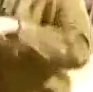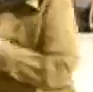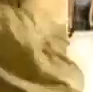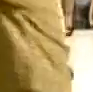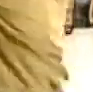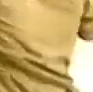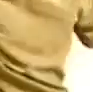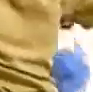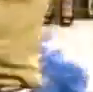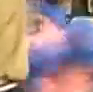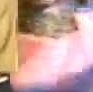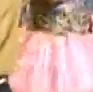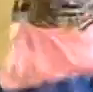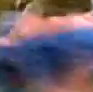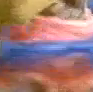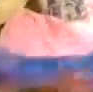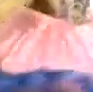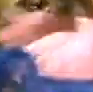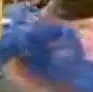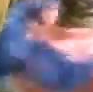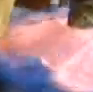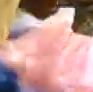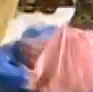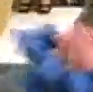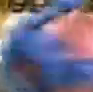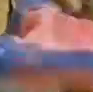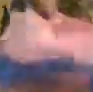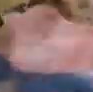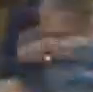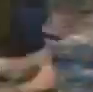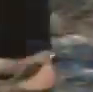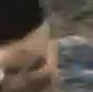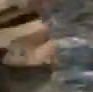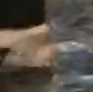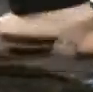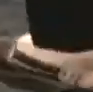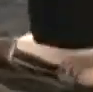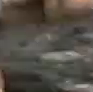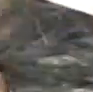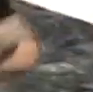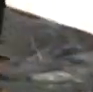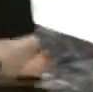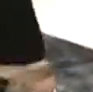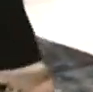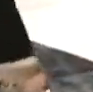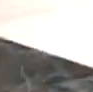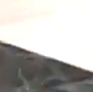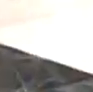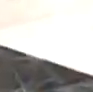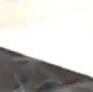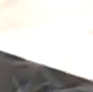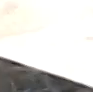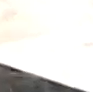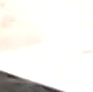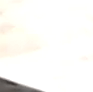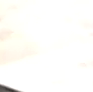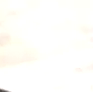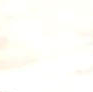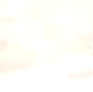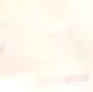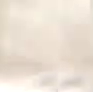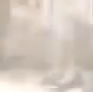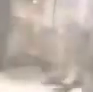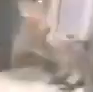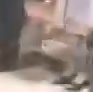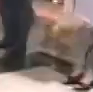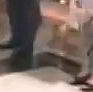y de Gobierno, y ha traído esta lucha a la actualidad y los pensamientos de Juan Germán Roscio como ejemplo y la importancia de